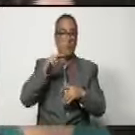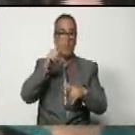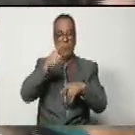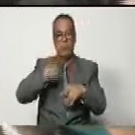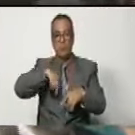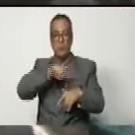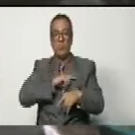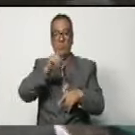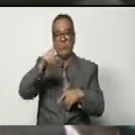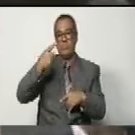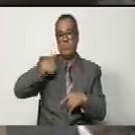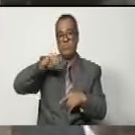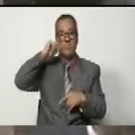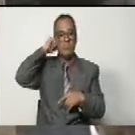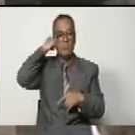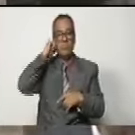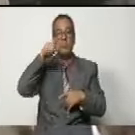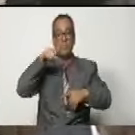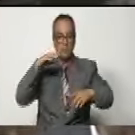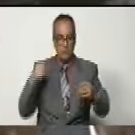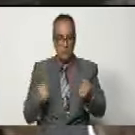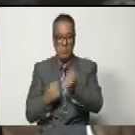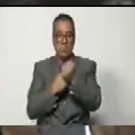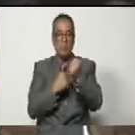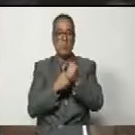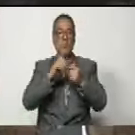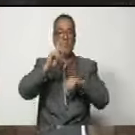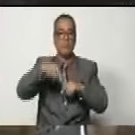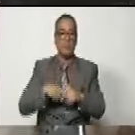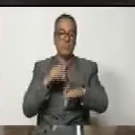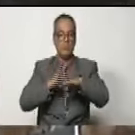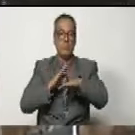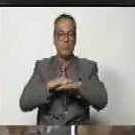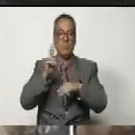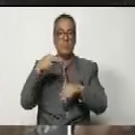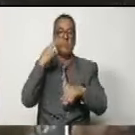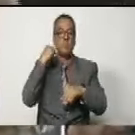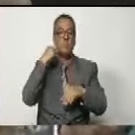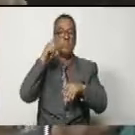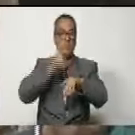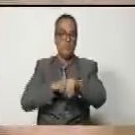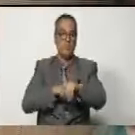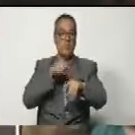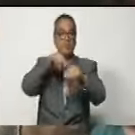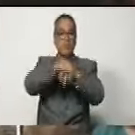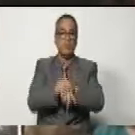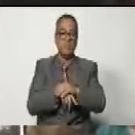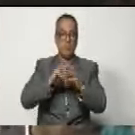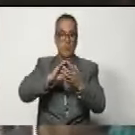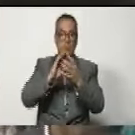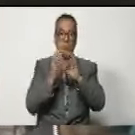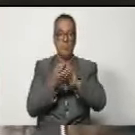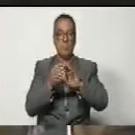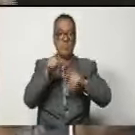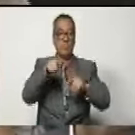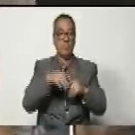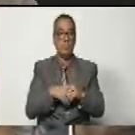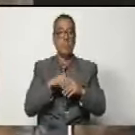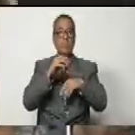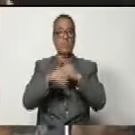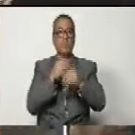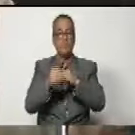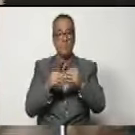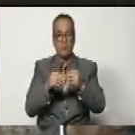que nosotros también debemos recordar y ser solidarios en relación a lo que le ocurre a Haití en este momento dentro de la geopolítica imperial y de lo